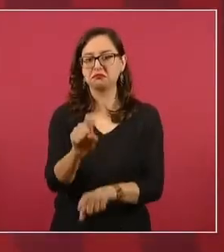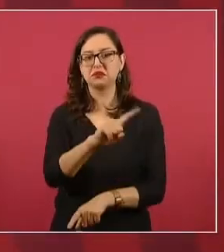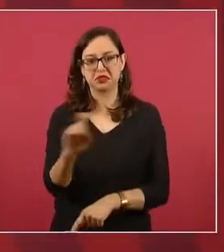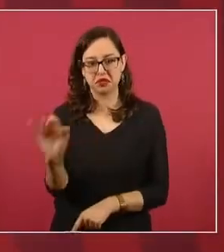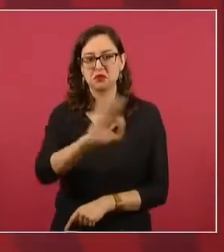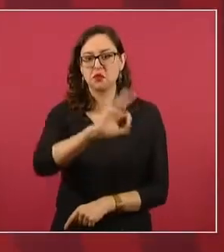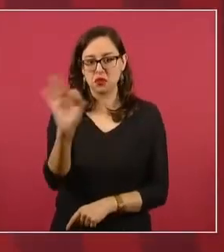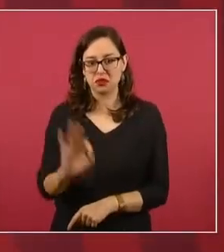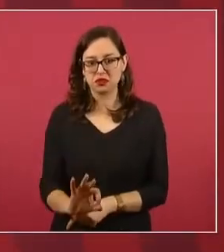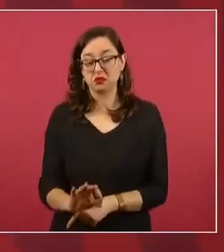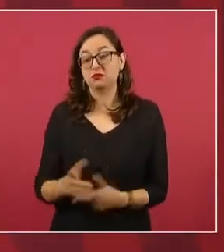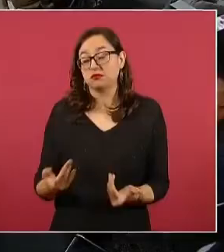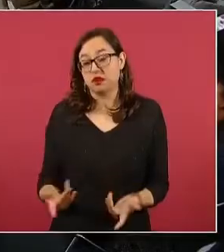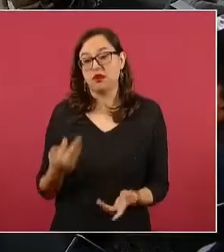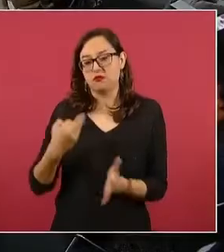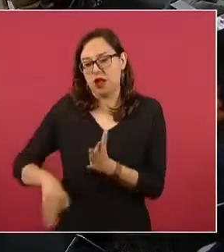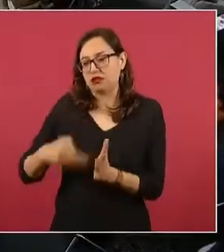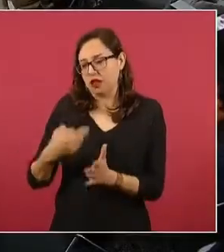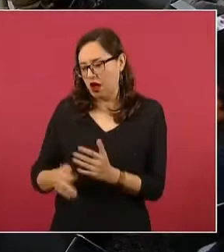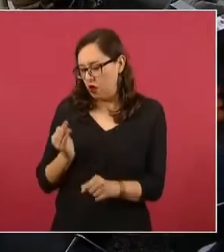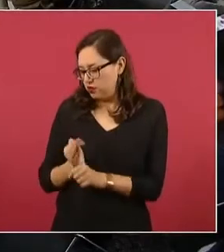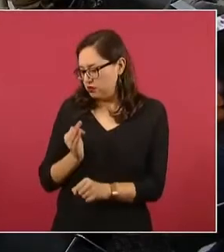Sembrando Vida, ya tienes ahí.